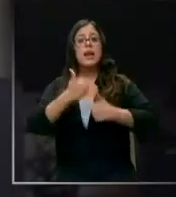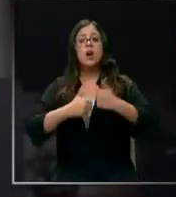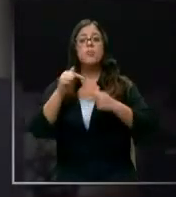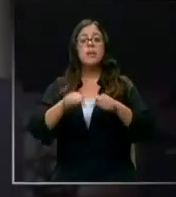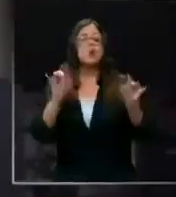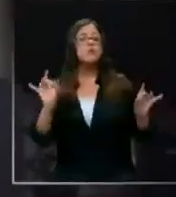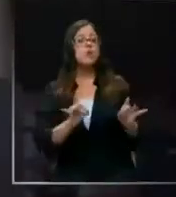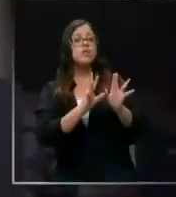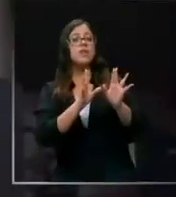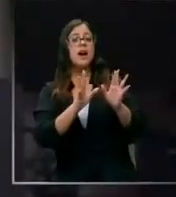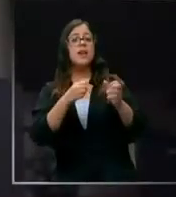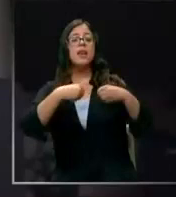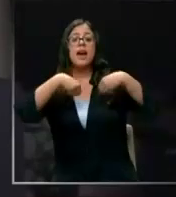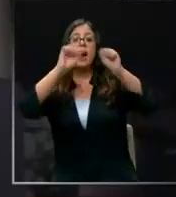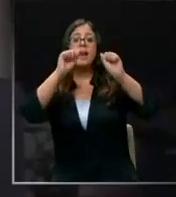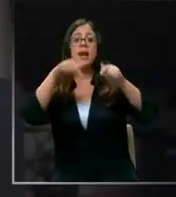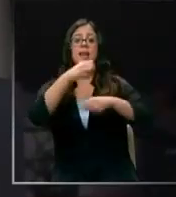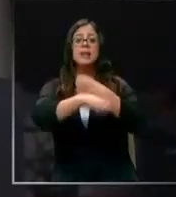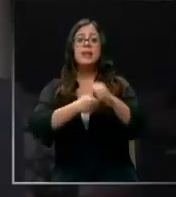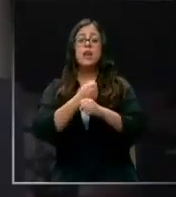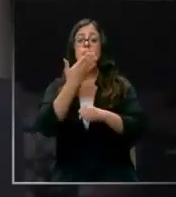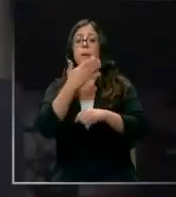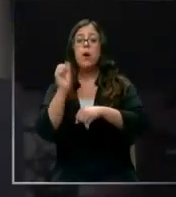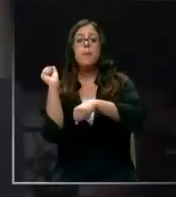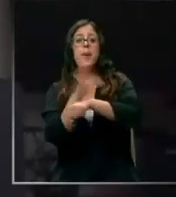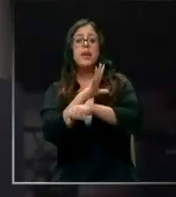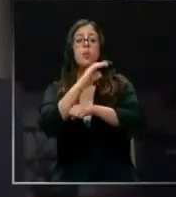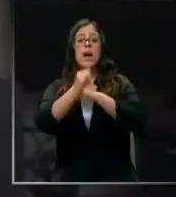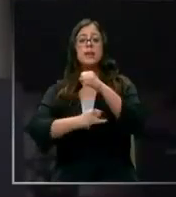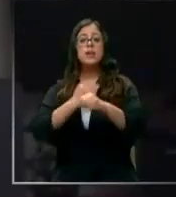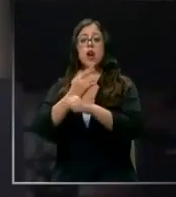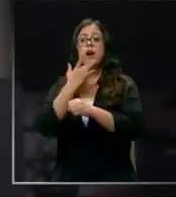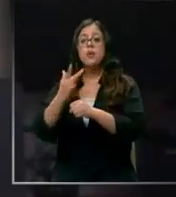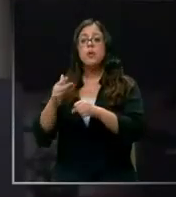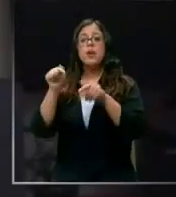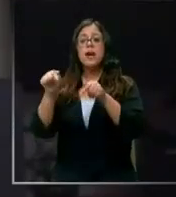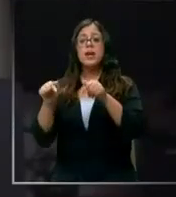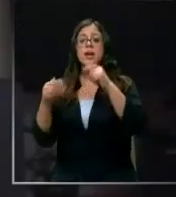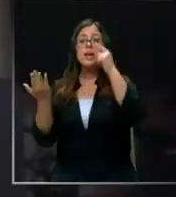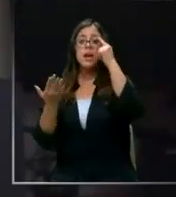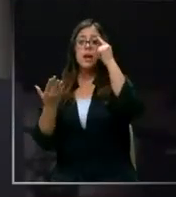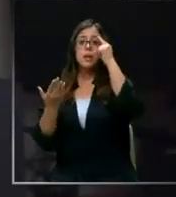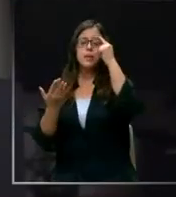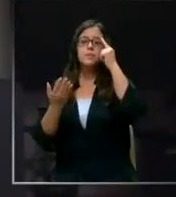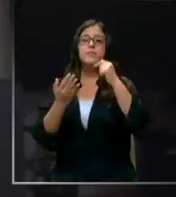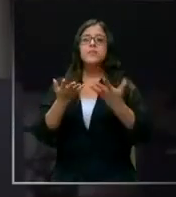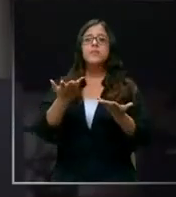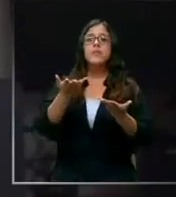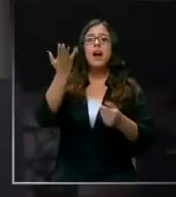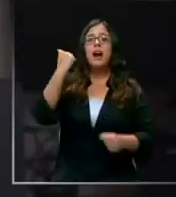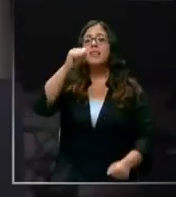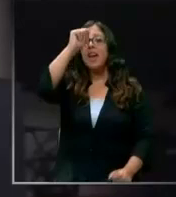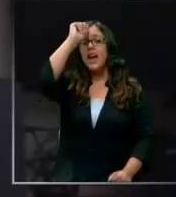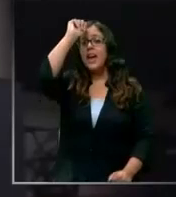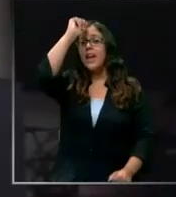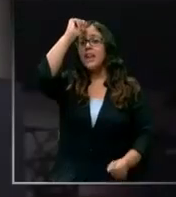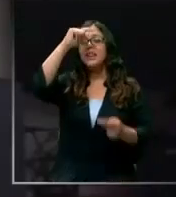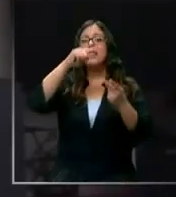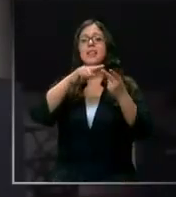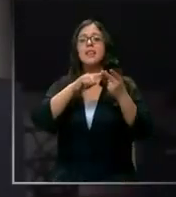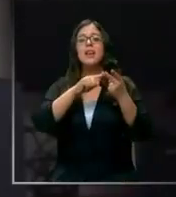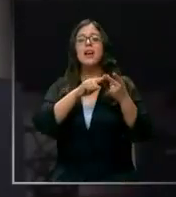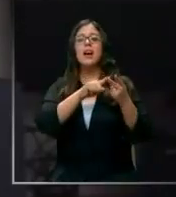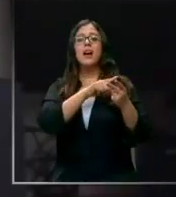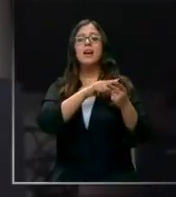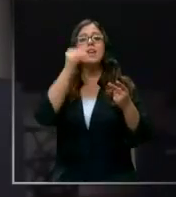de ganar este año como Mejor Película Internacional, ya que sus grandes contendores, por ejemplo, que era India y Corea del Sur, no fueron nominados.